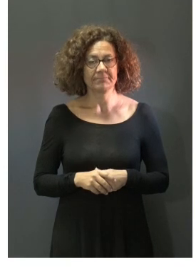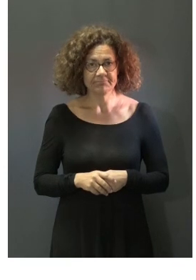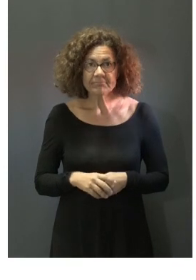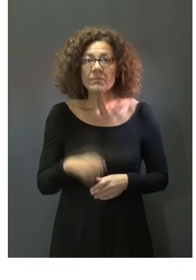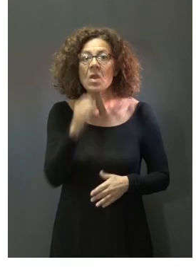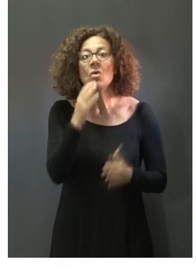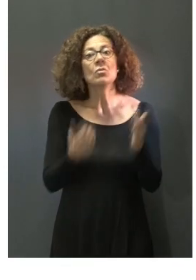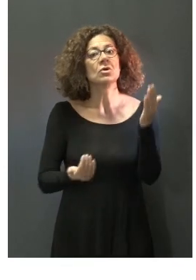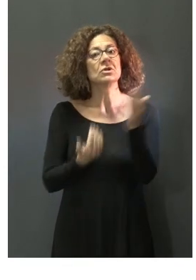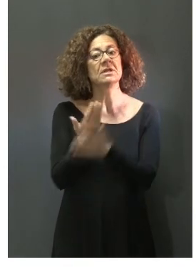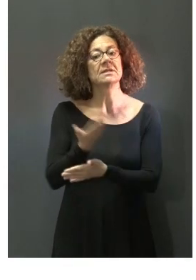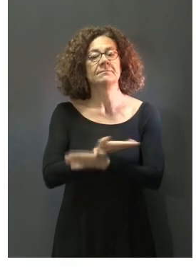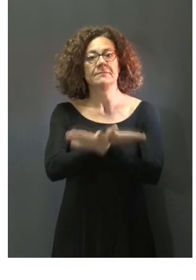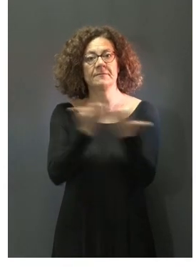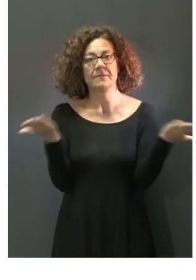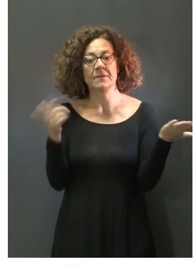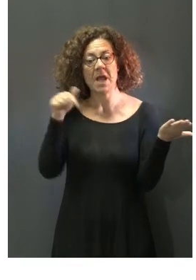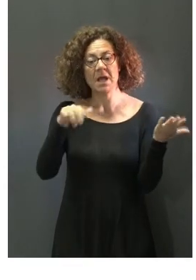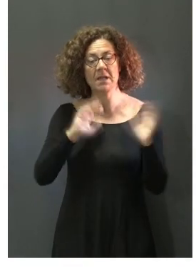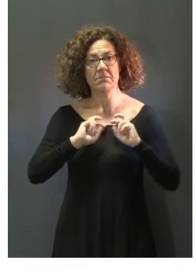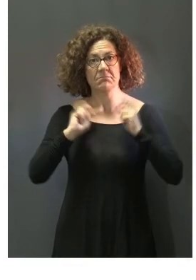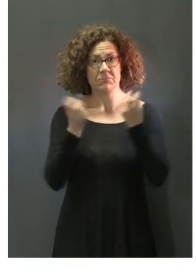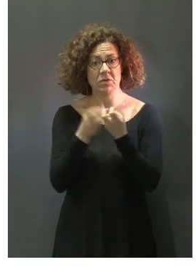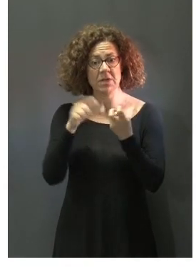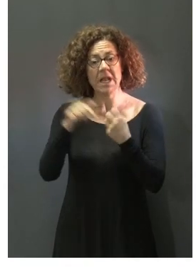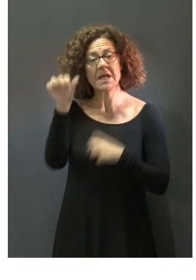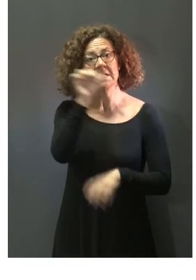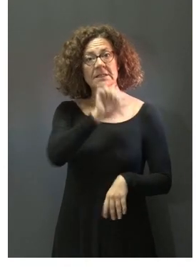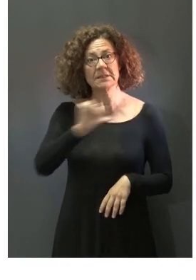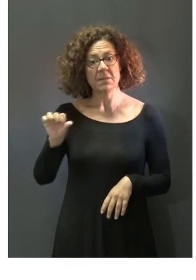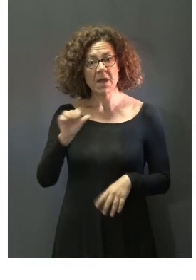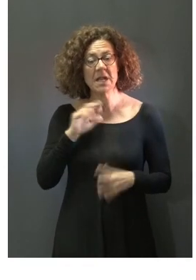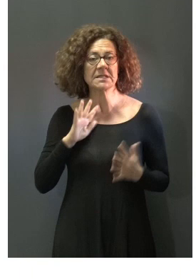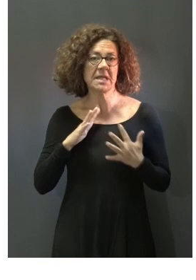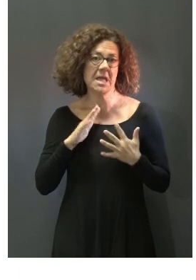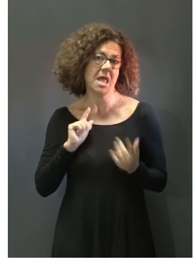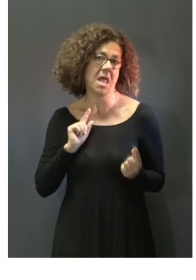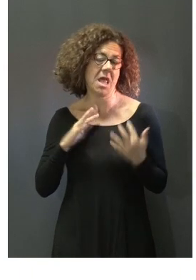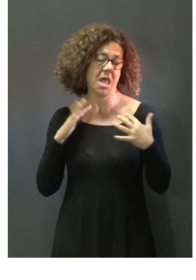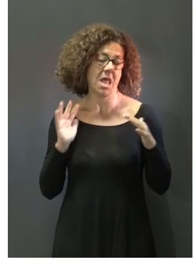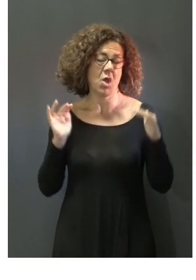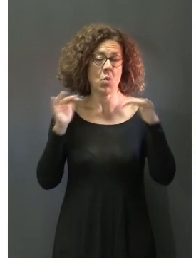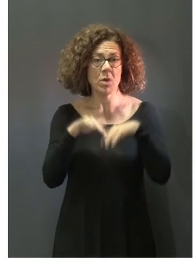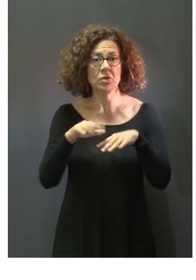Buenos días a todos. Estamos reunidos en la semana de encuentros del CEAPAT